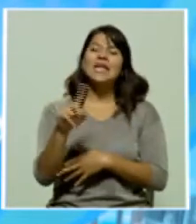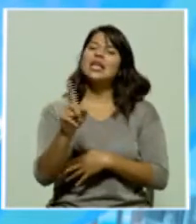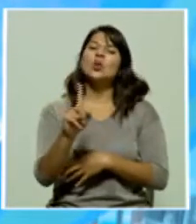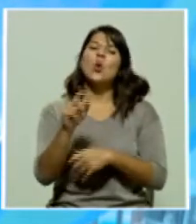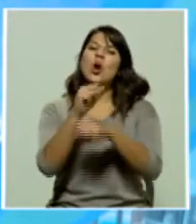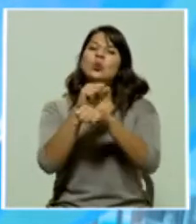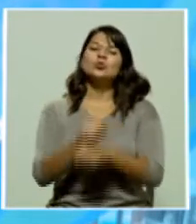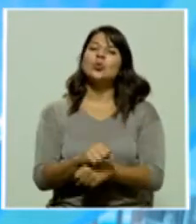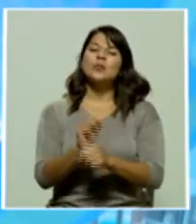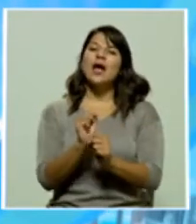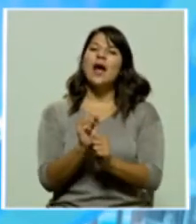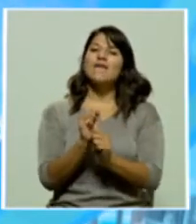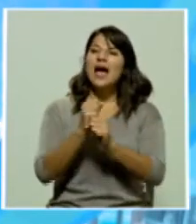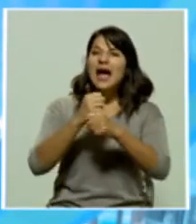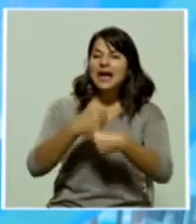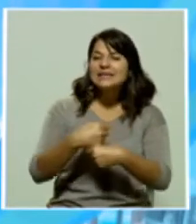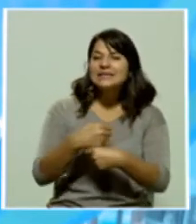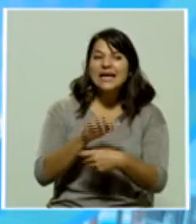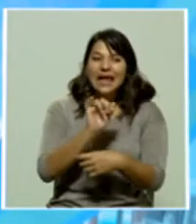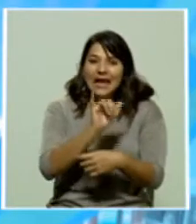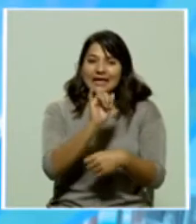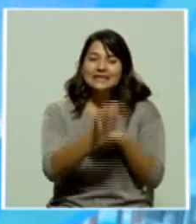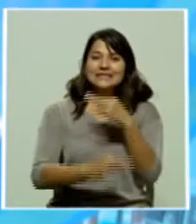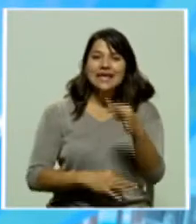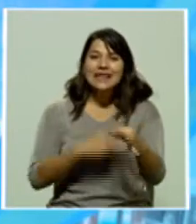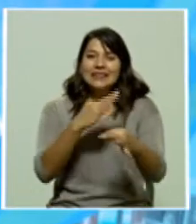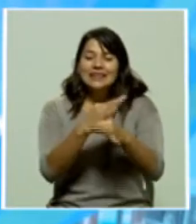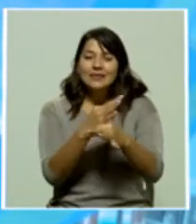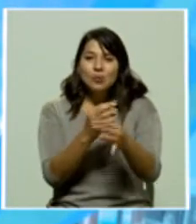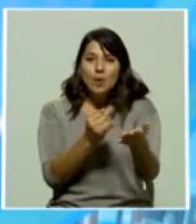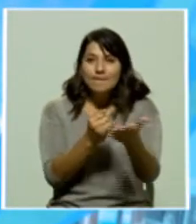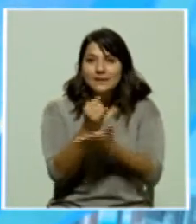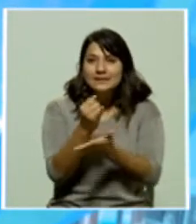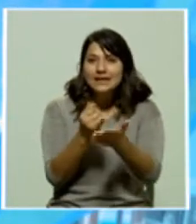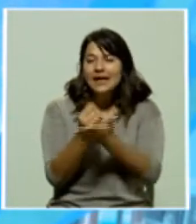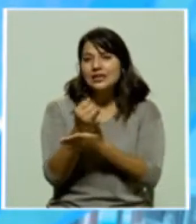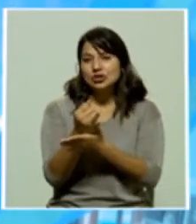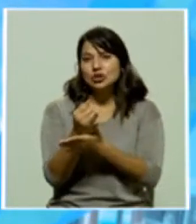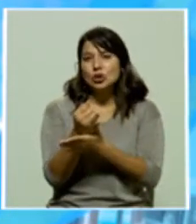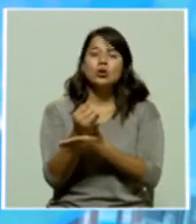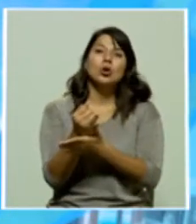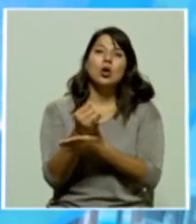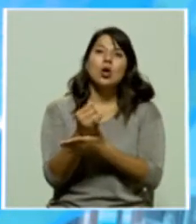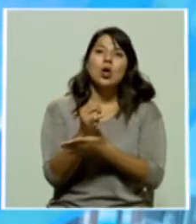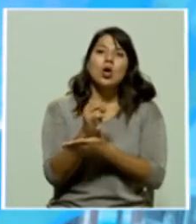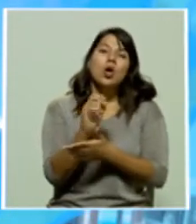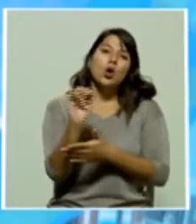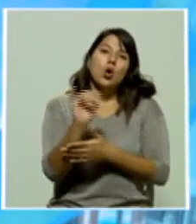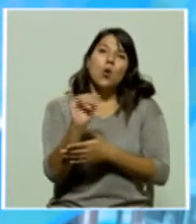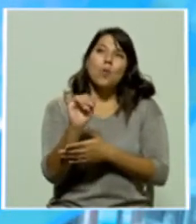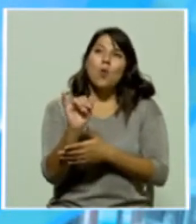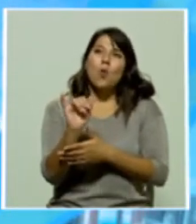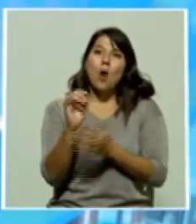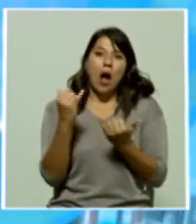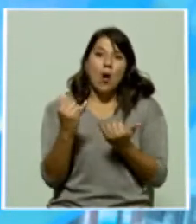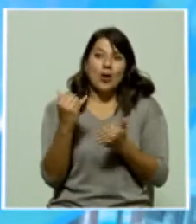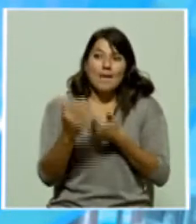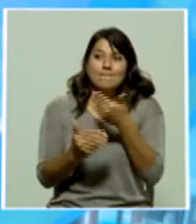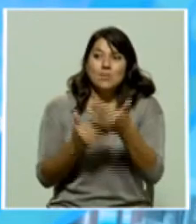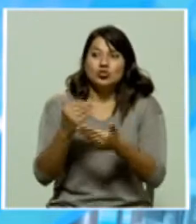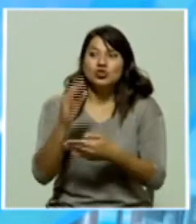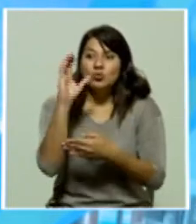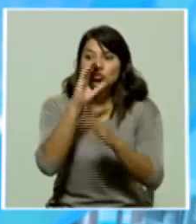en medios de abordar en este tipo de formato un tema como el proceso de paz en Colombia.